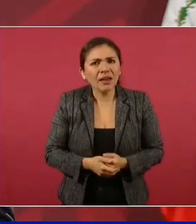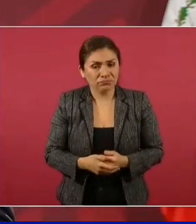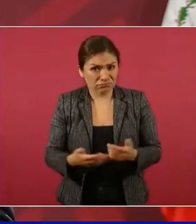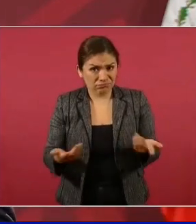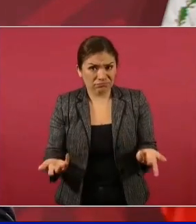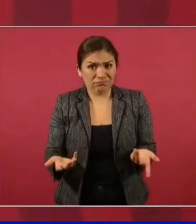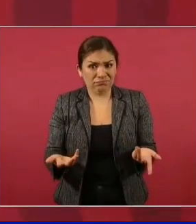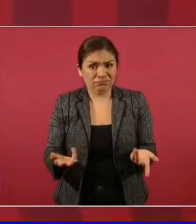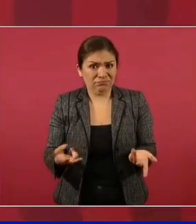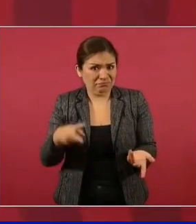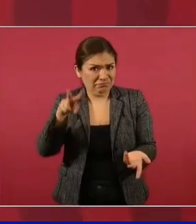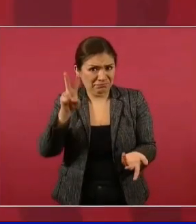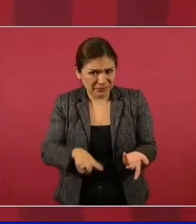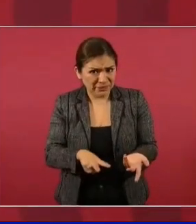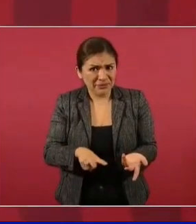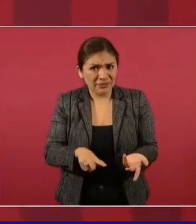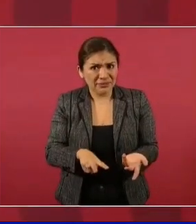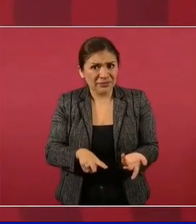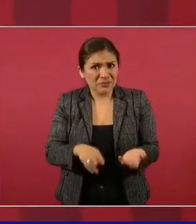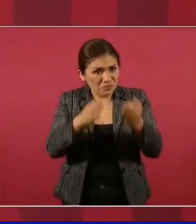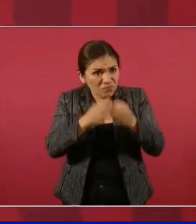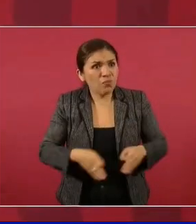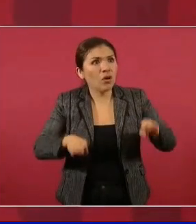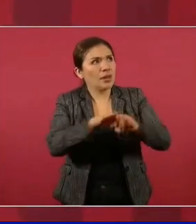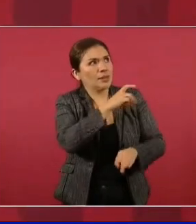cantidades significativas.